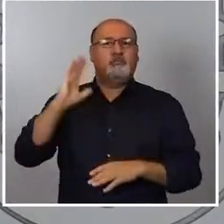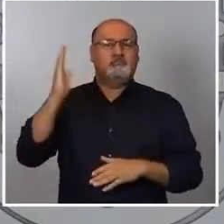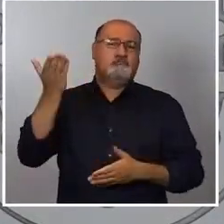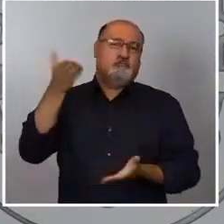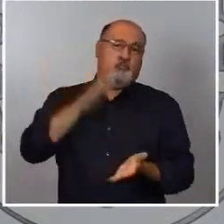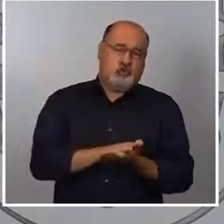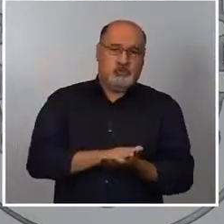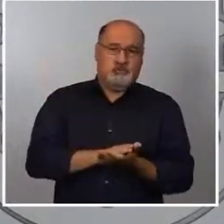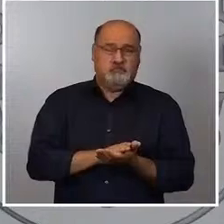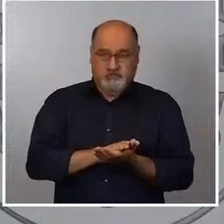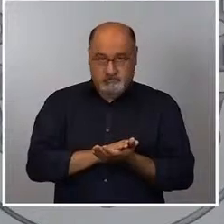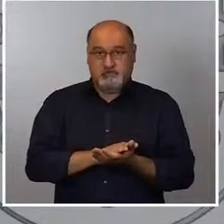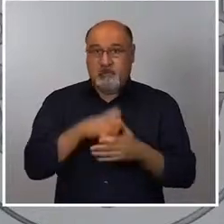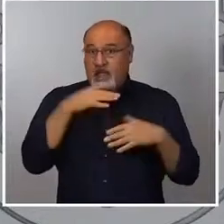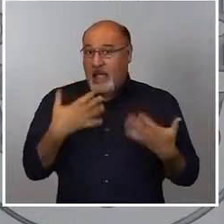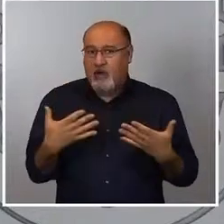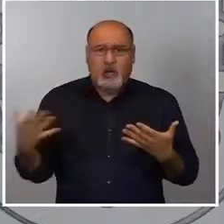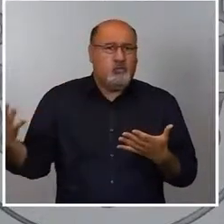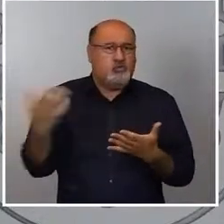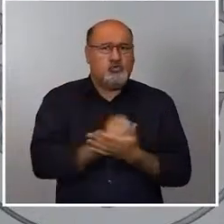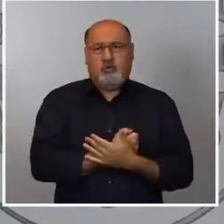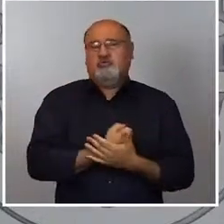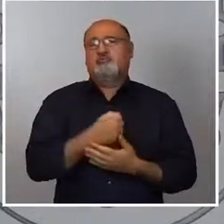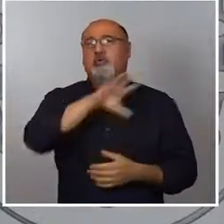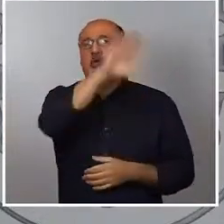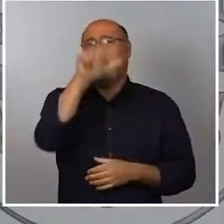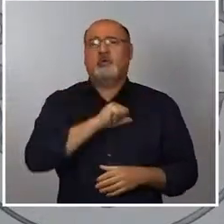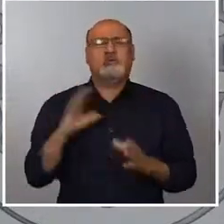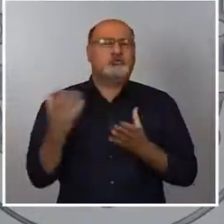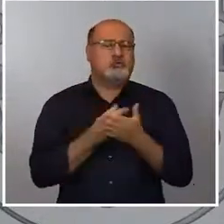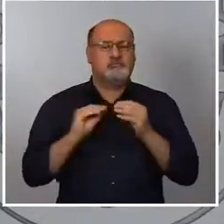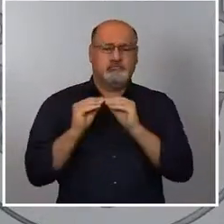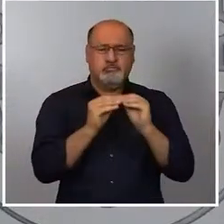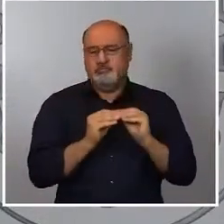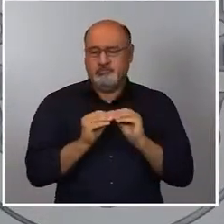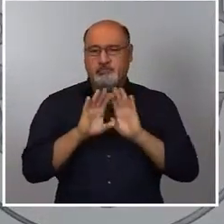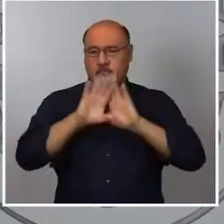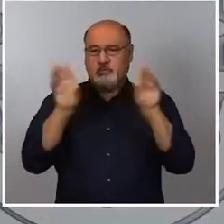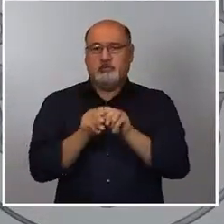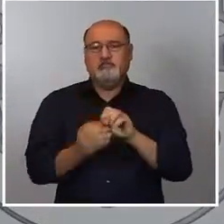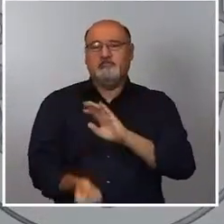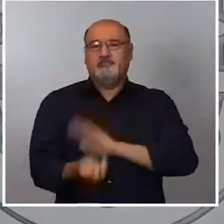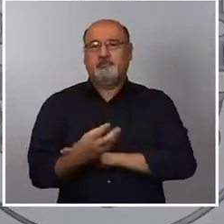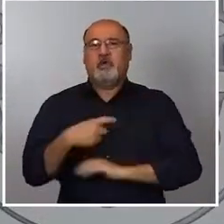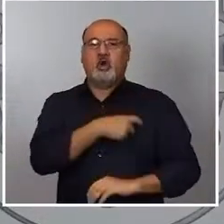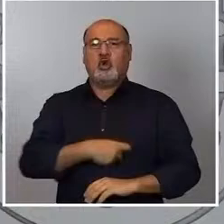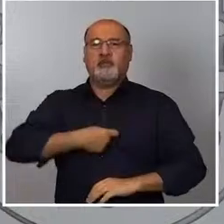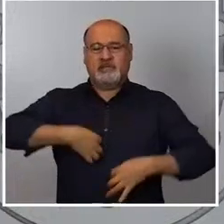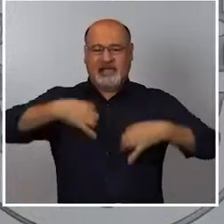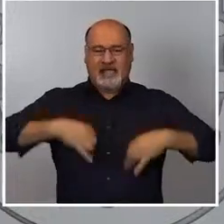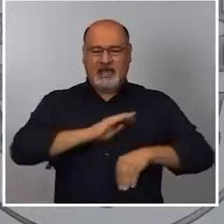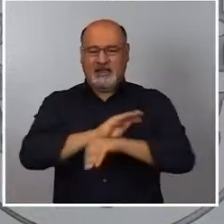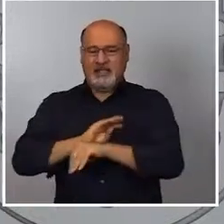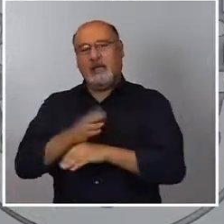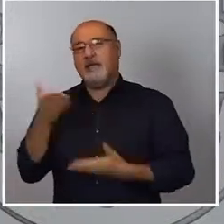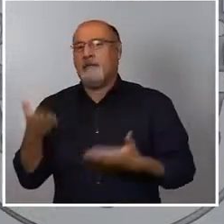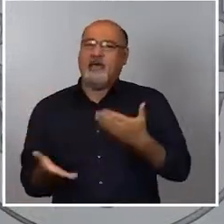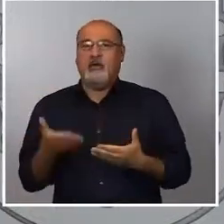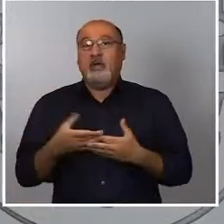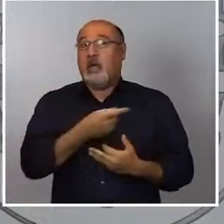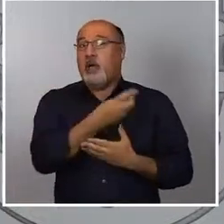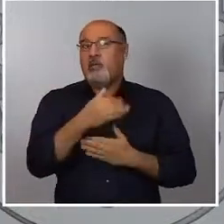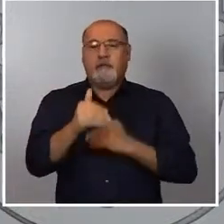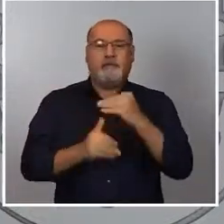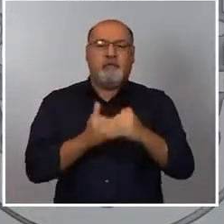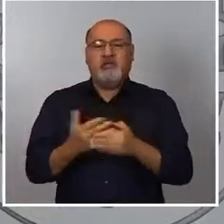están prácticamente todas las comunidades autónomas ya han constituido a la comisión de garantía evaluación y algunas quedan en proceso pero están todas en